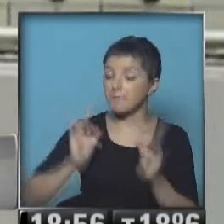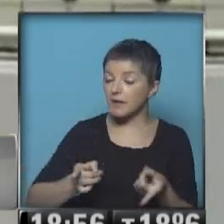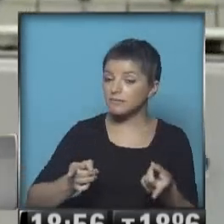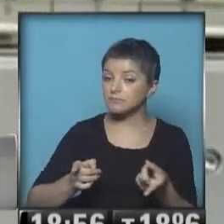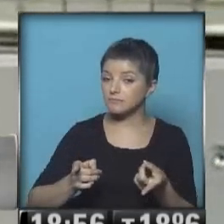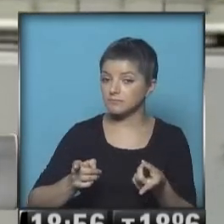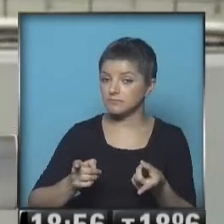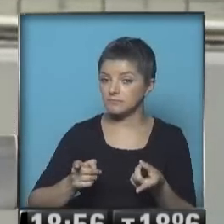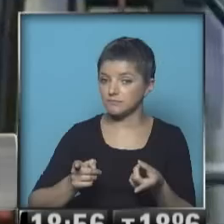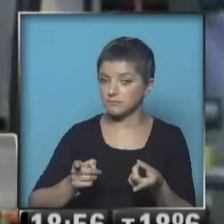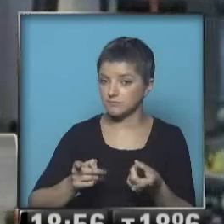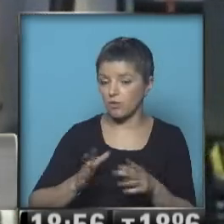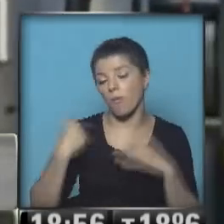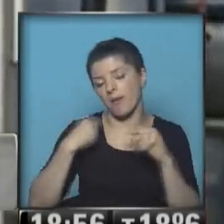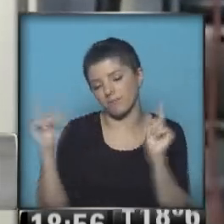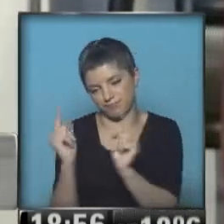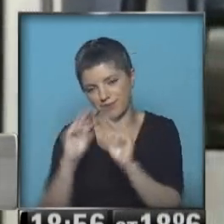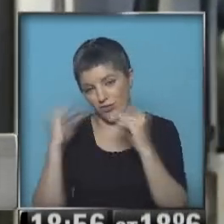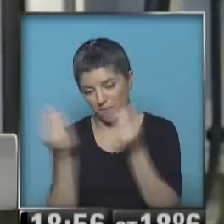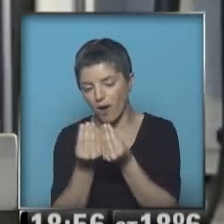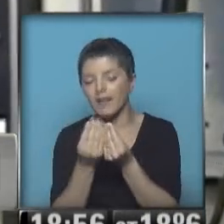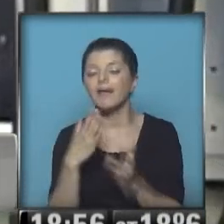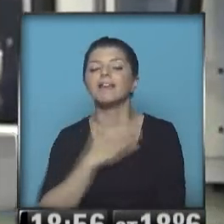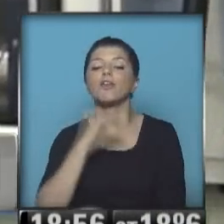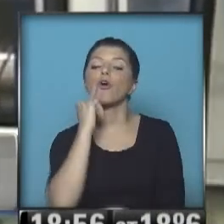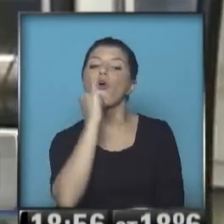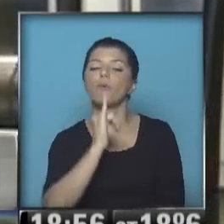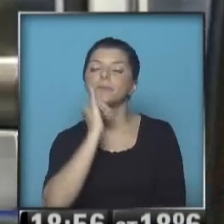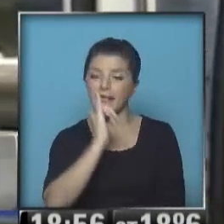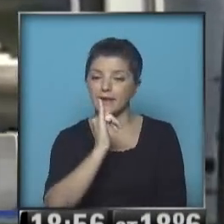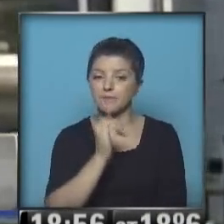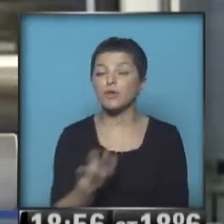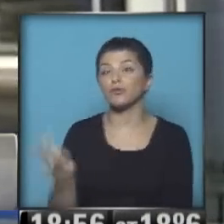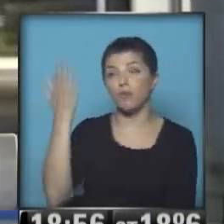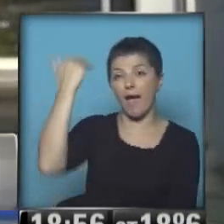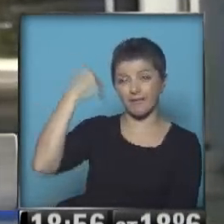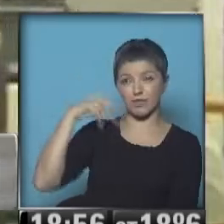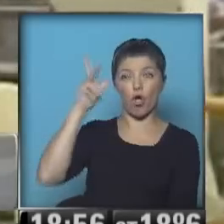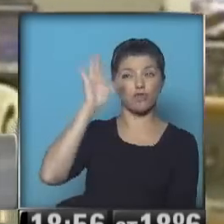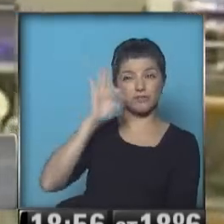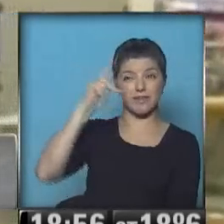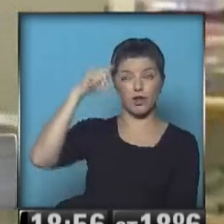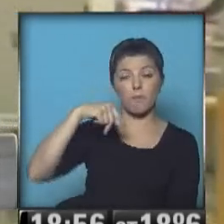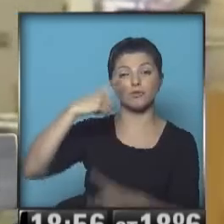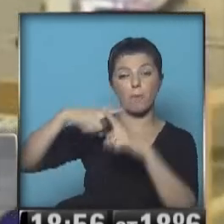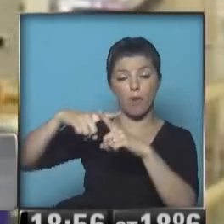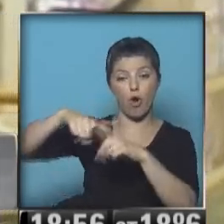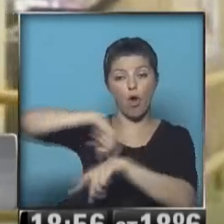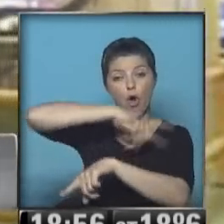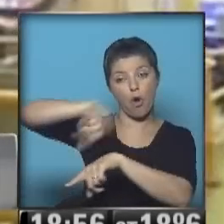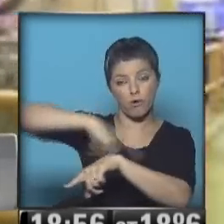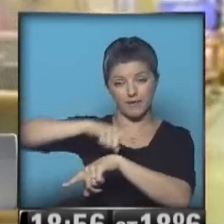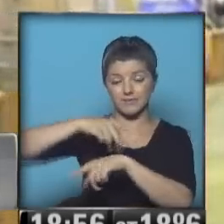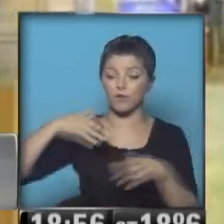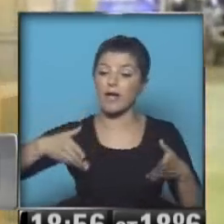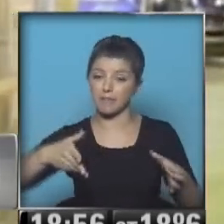como para resumirle, quería contarle que veníamos a 80 kilómetros por hora en un camino con algunas